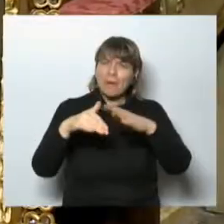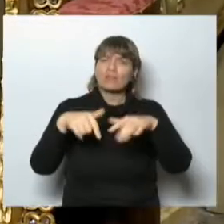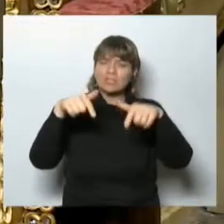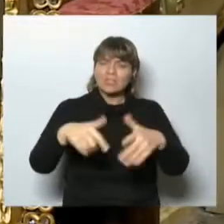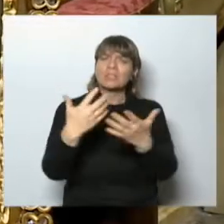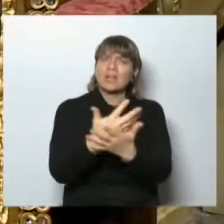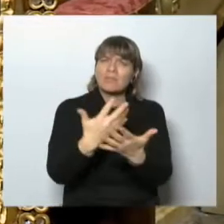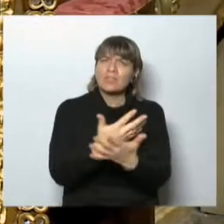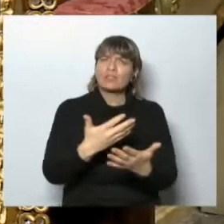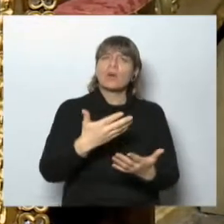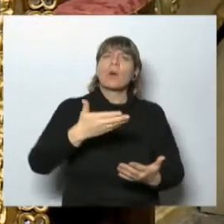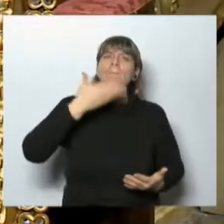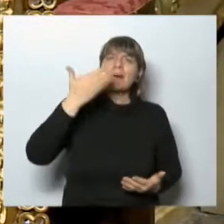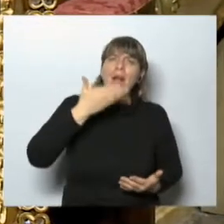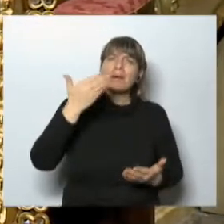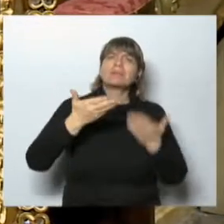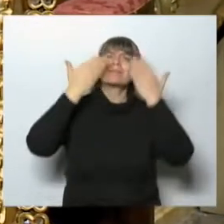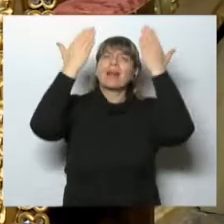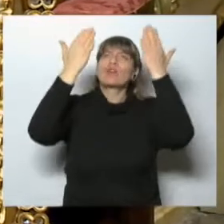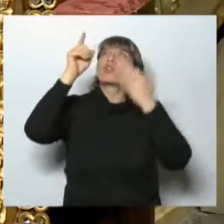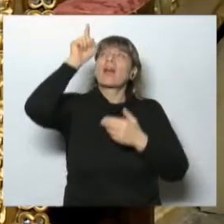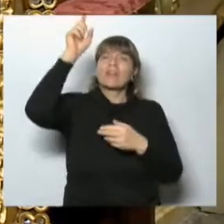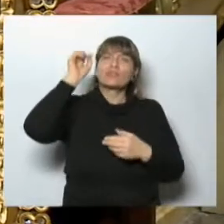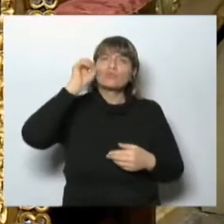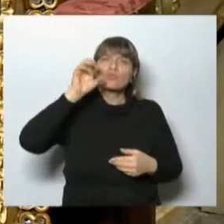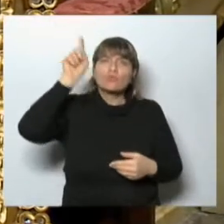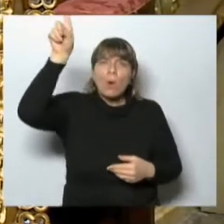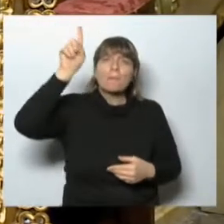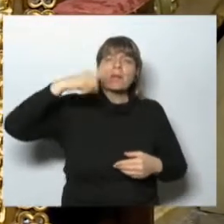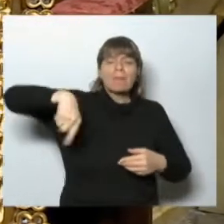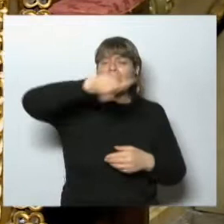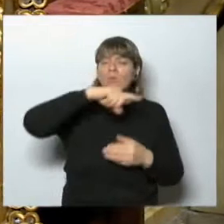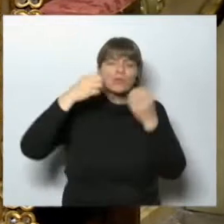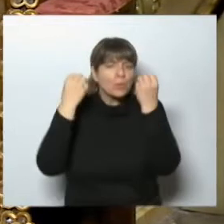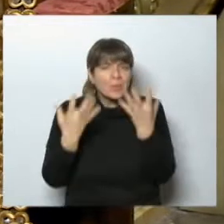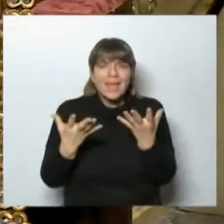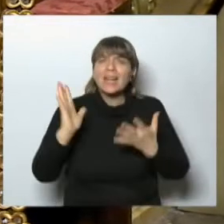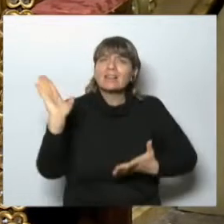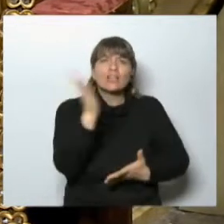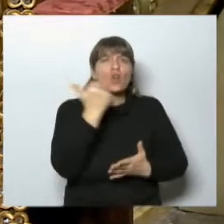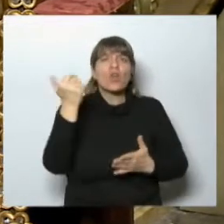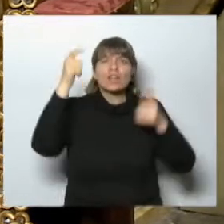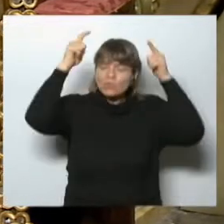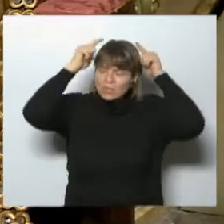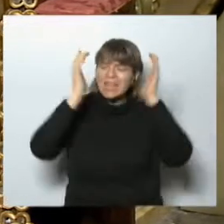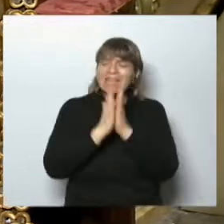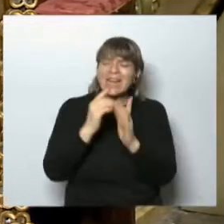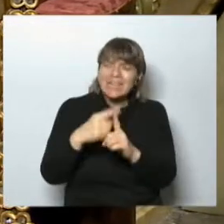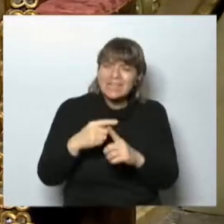tus manos este sacrificio para la alabanza y gloria de su nombre, para nuestro bien y el de toda